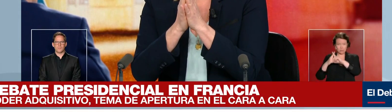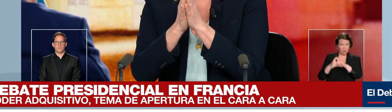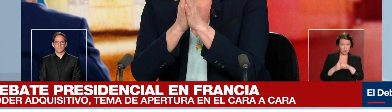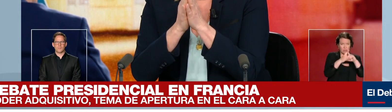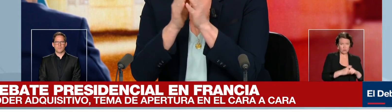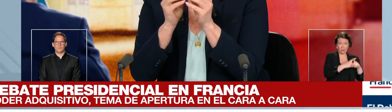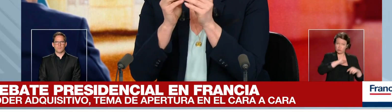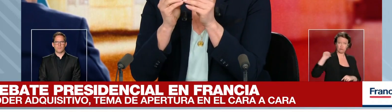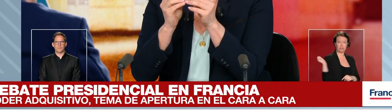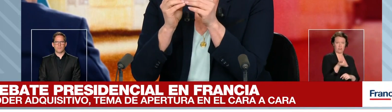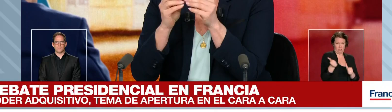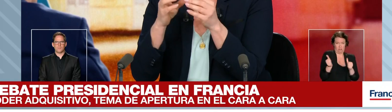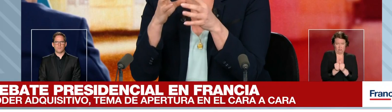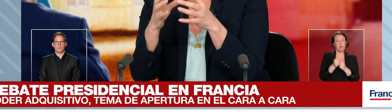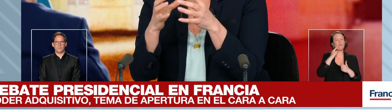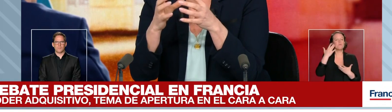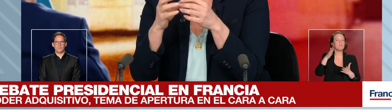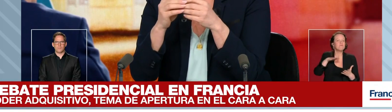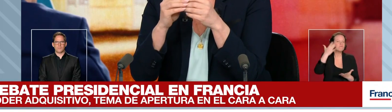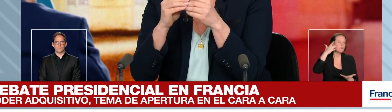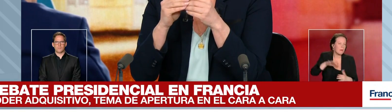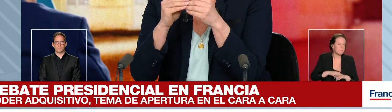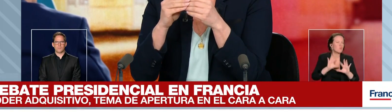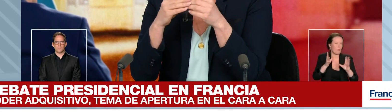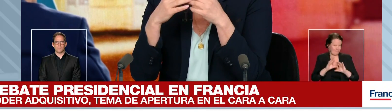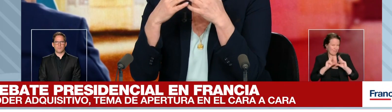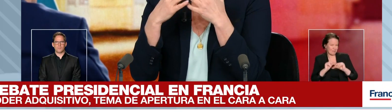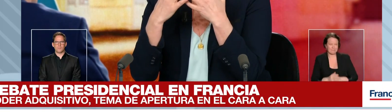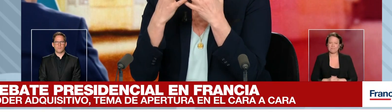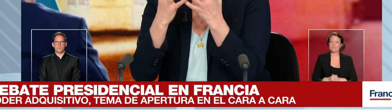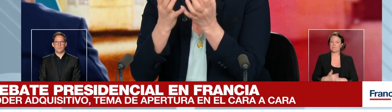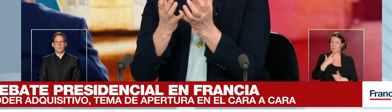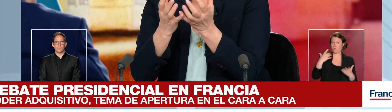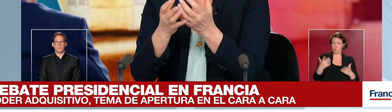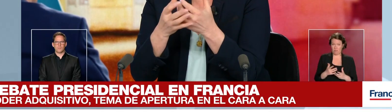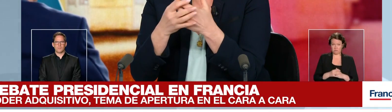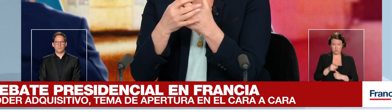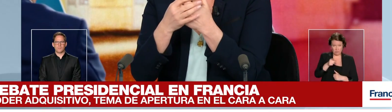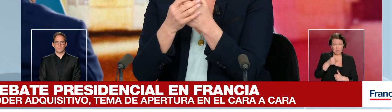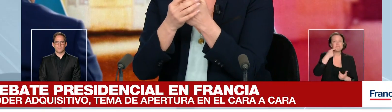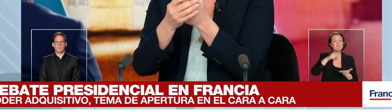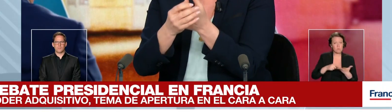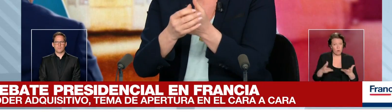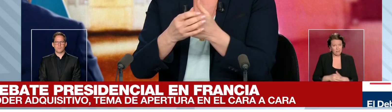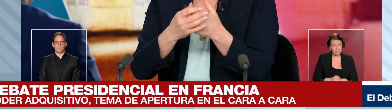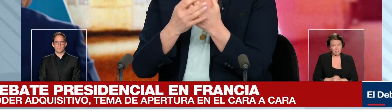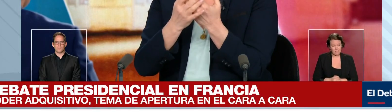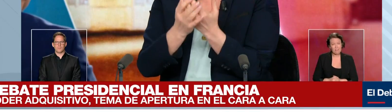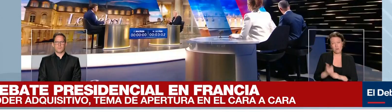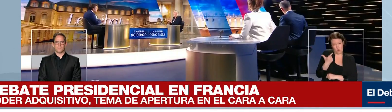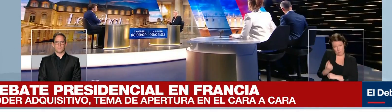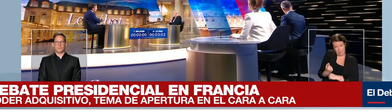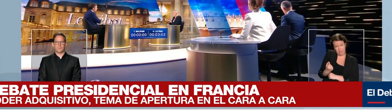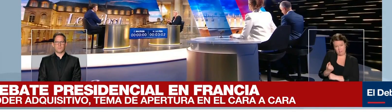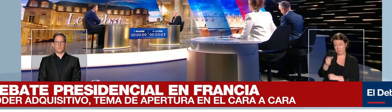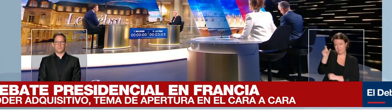desconyugalización. Para quienes conocen mal este sistema, significa que si usted tomó la